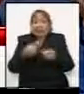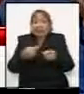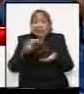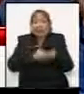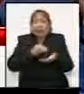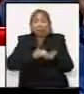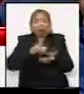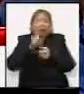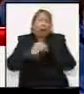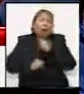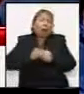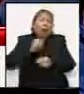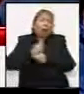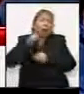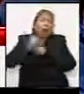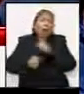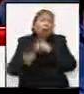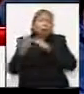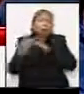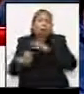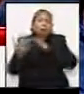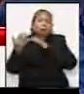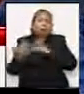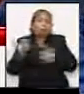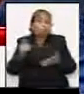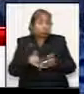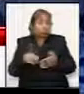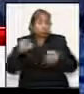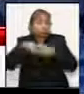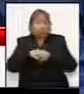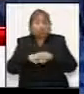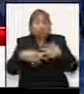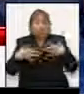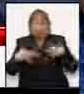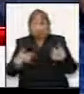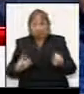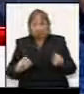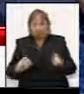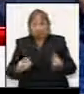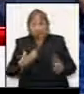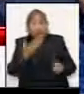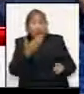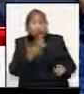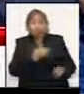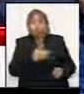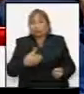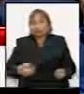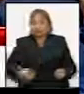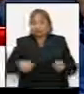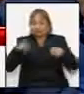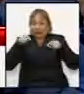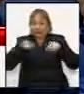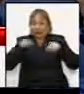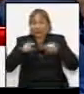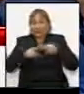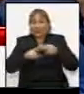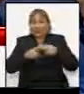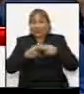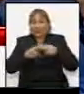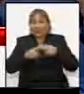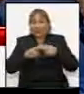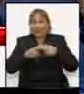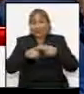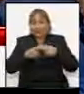por años, que es un nombramiento digno dentro del sector salud. Entonces, por ese sentido, señora presidenta, creemos que esto es una iniciativa de